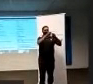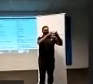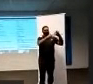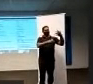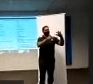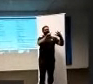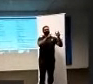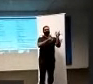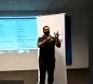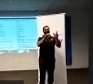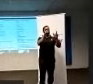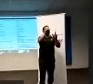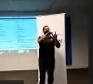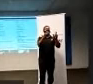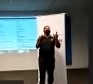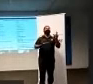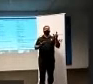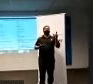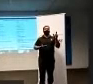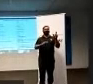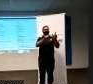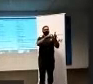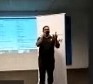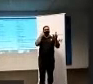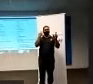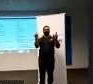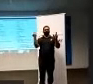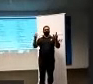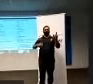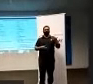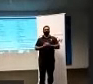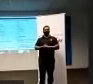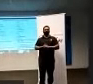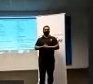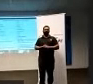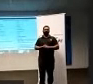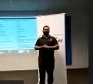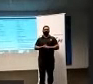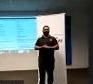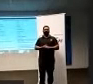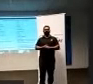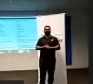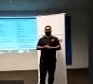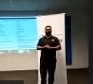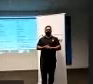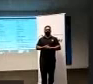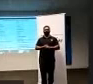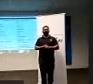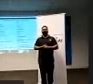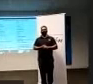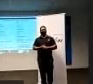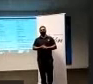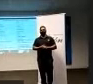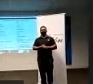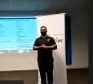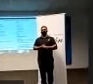su forma farmacéutica líquida, la presentación multidosis, 6 dosis de 0,3 ml, vía de administración intramuscular, dosis